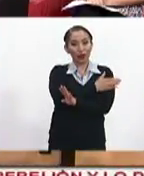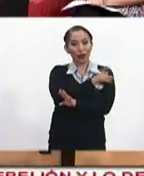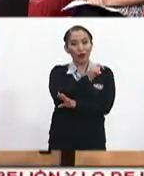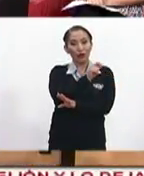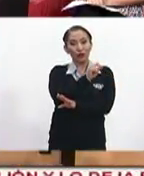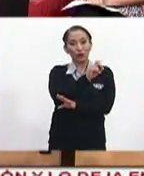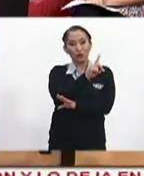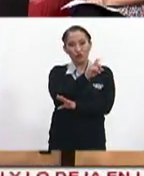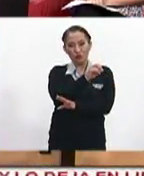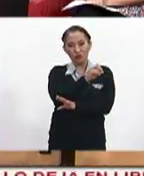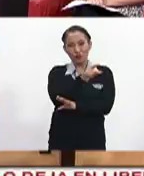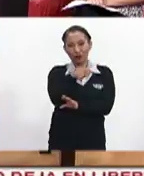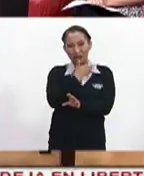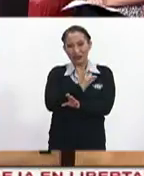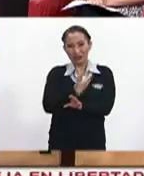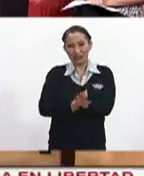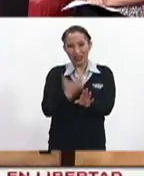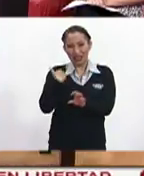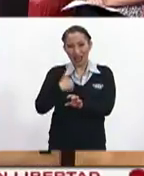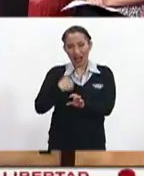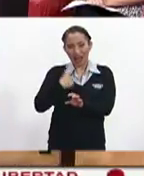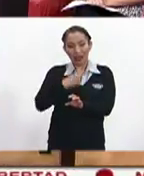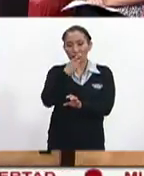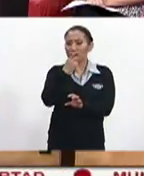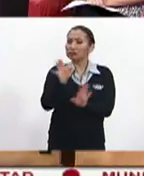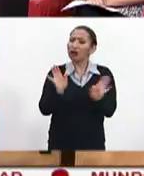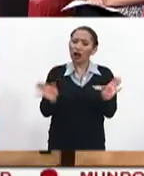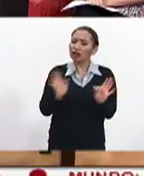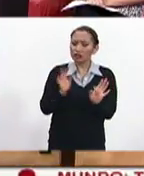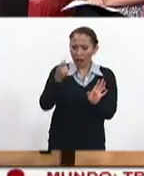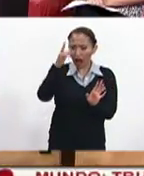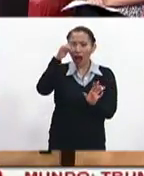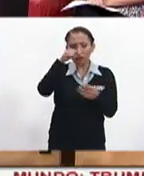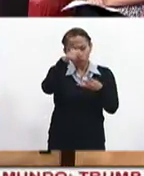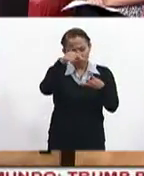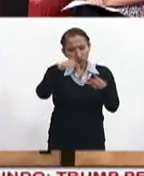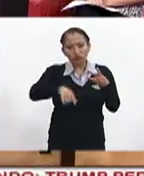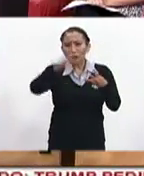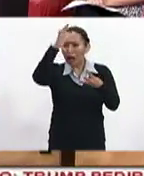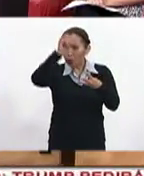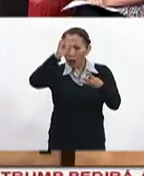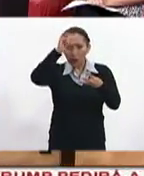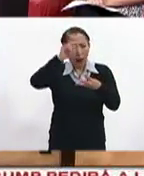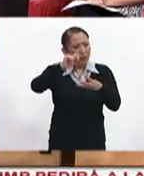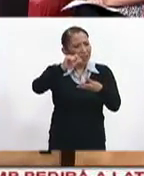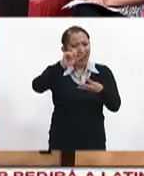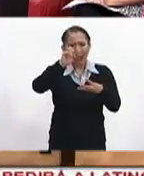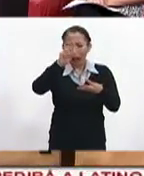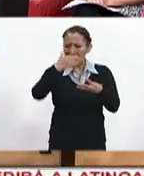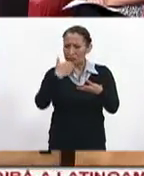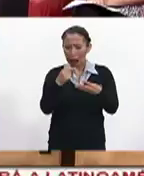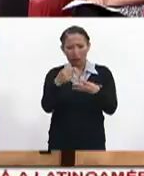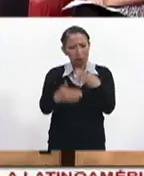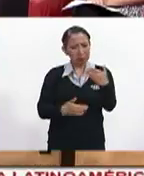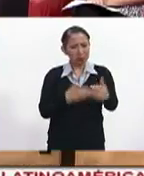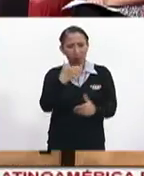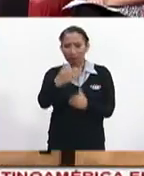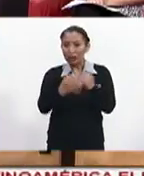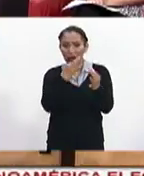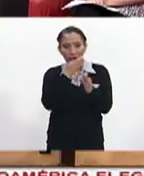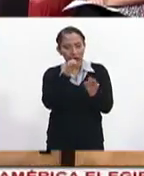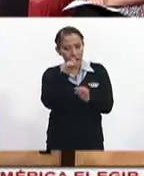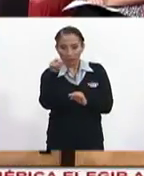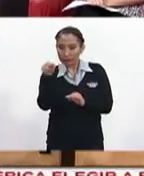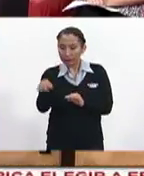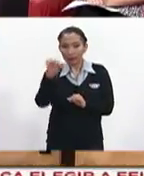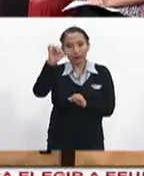Trudeau, el primer ministro de Canadá, en el sentido de que habían alcanzado puntos importantes en el Telecán, los anuncios que